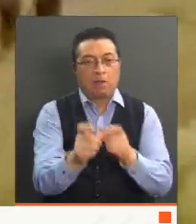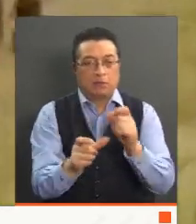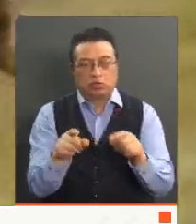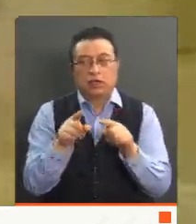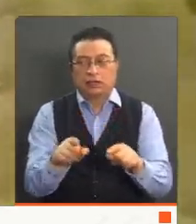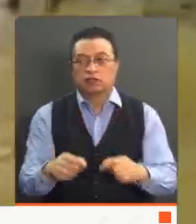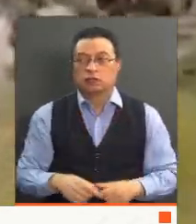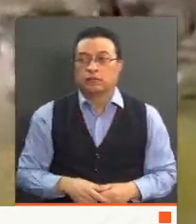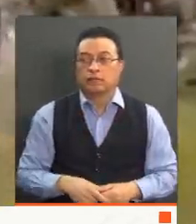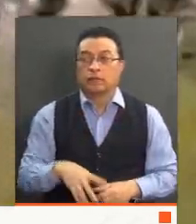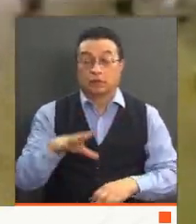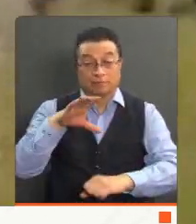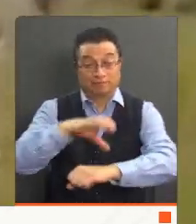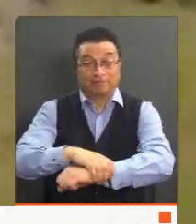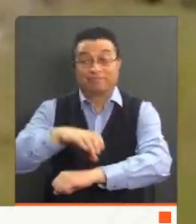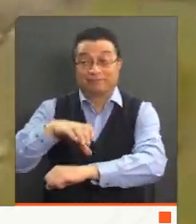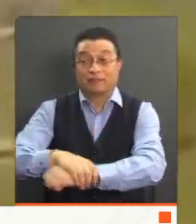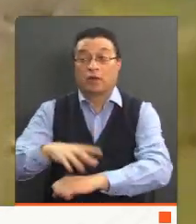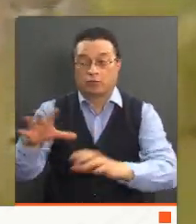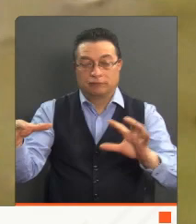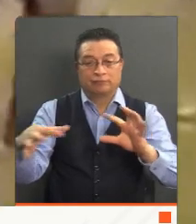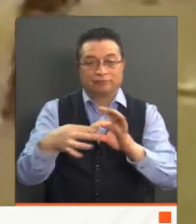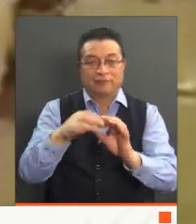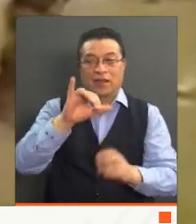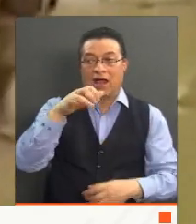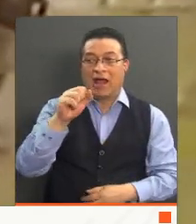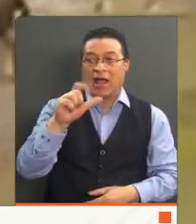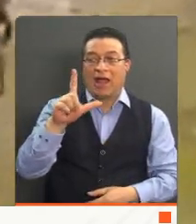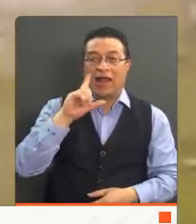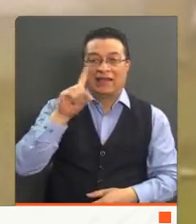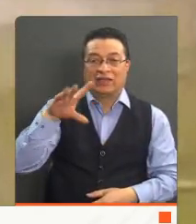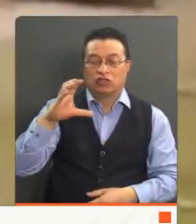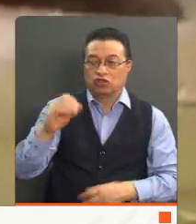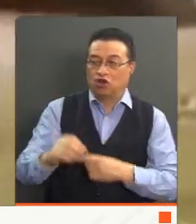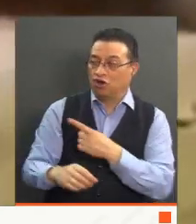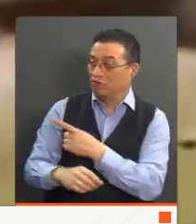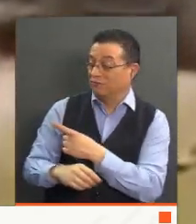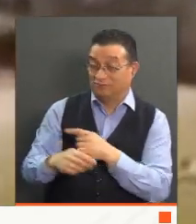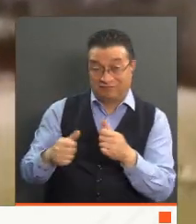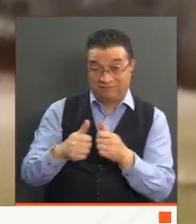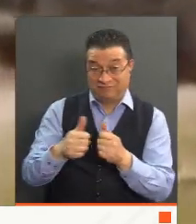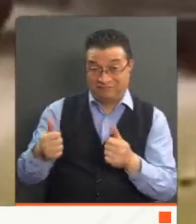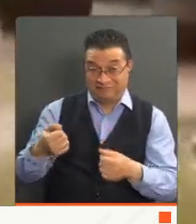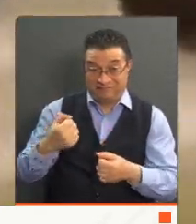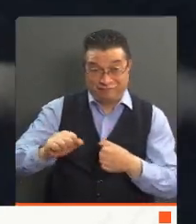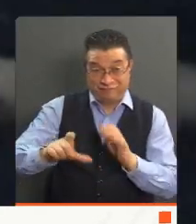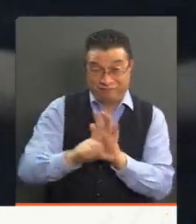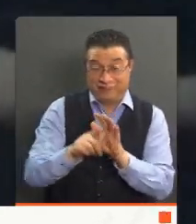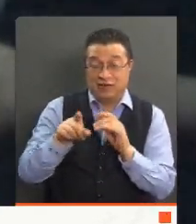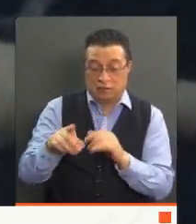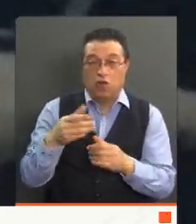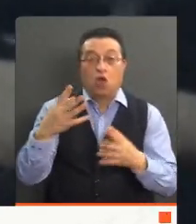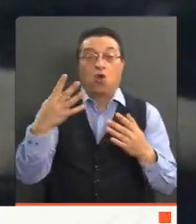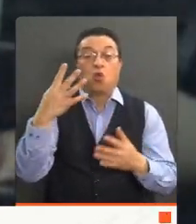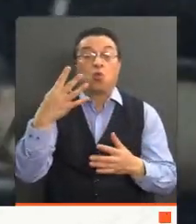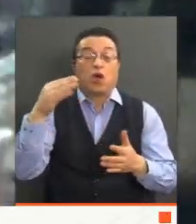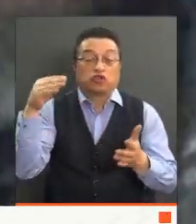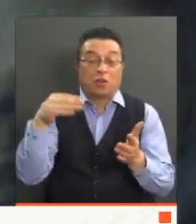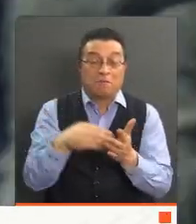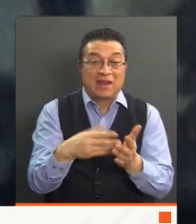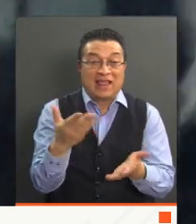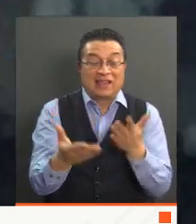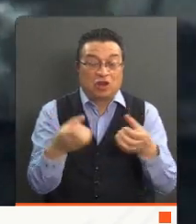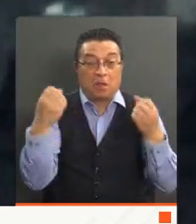si los detenidos tenían nexos con el cártel jalisco nueva generación ya perdieron más de 4 toneladas de drogas y su brazo en chile